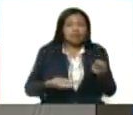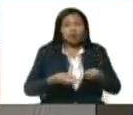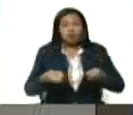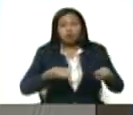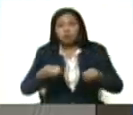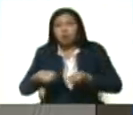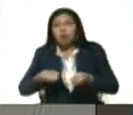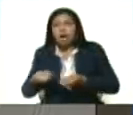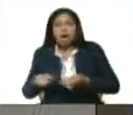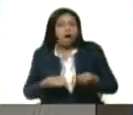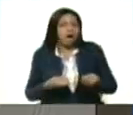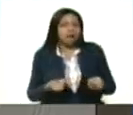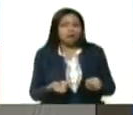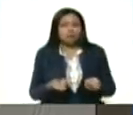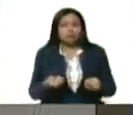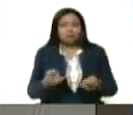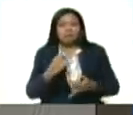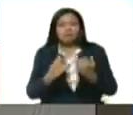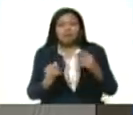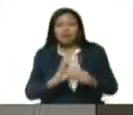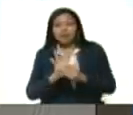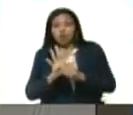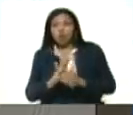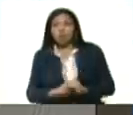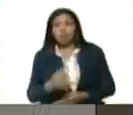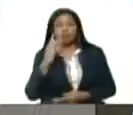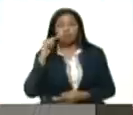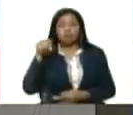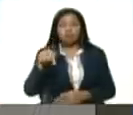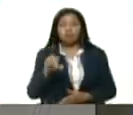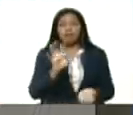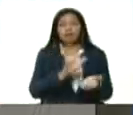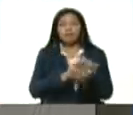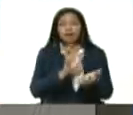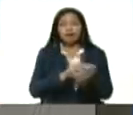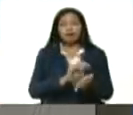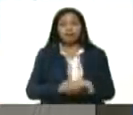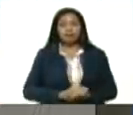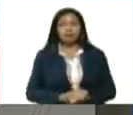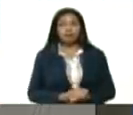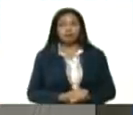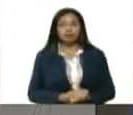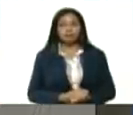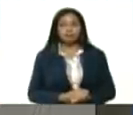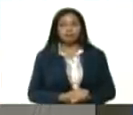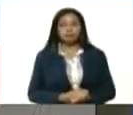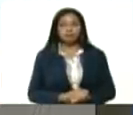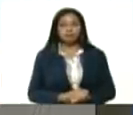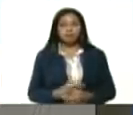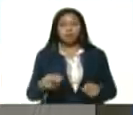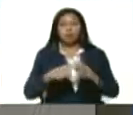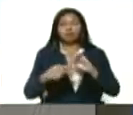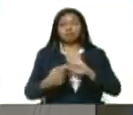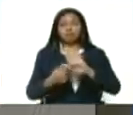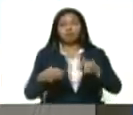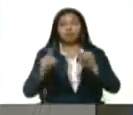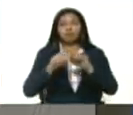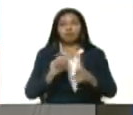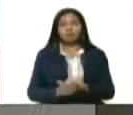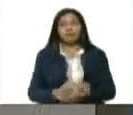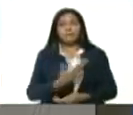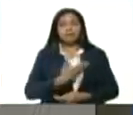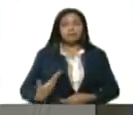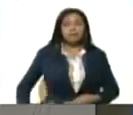librar la batalla final. Y este caso en el Estado Nueva Esparta así lo demuestra. El presidente